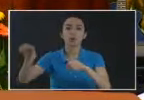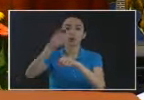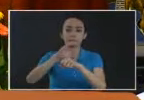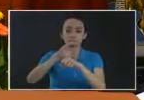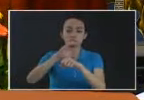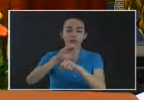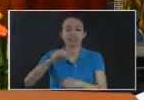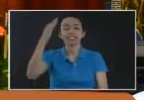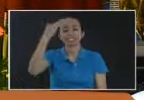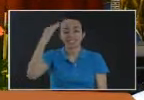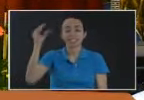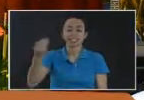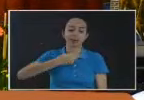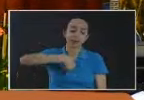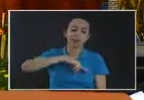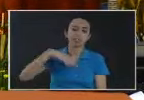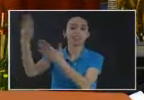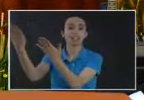Sé que nos trajeron a esta tierra,